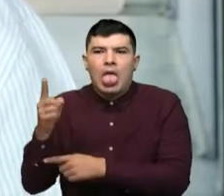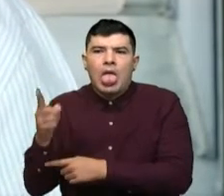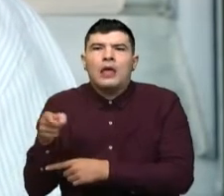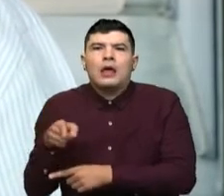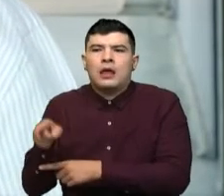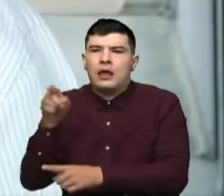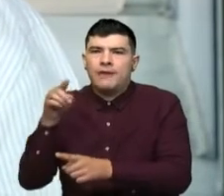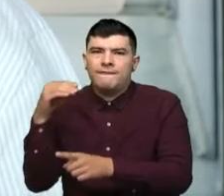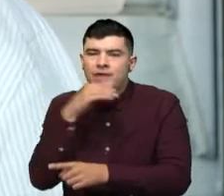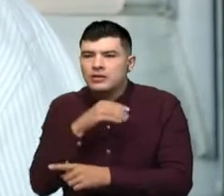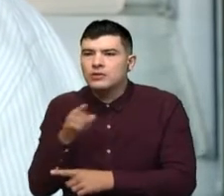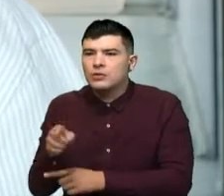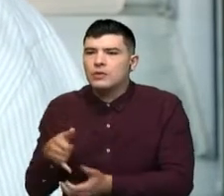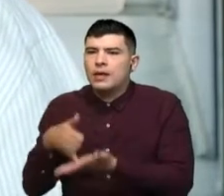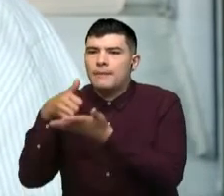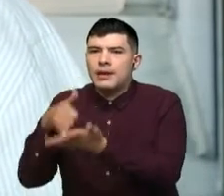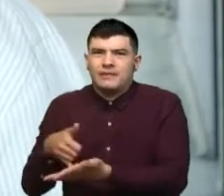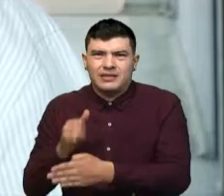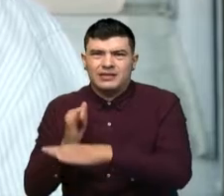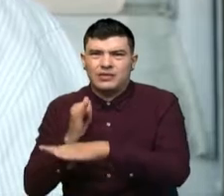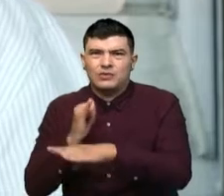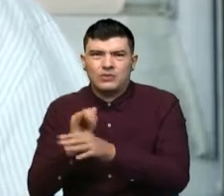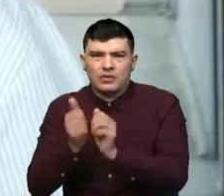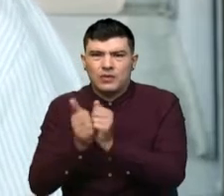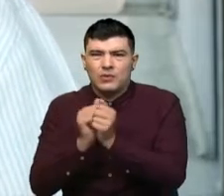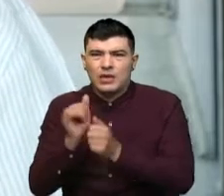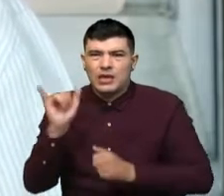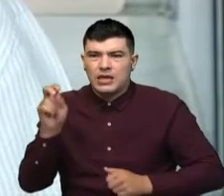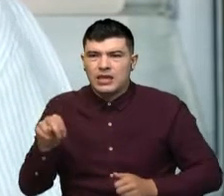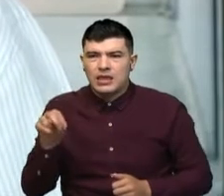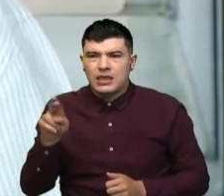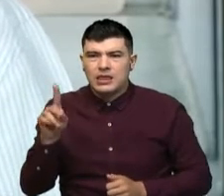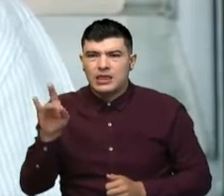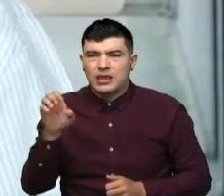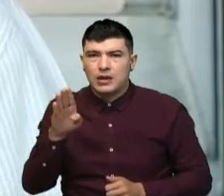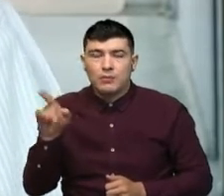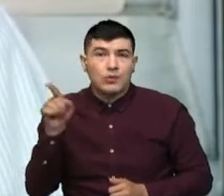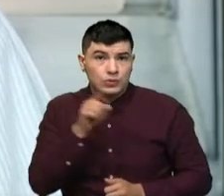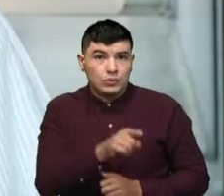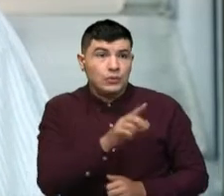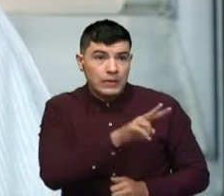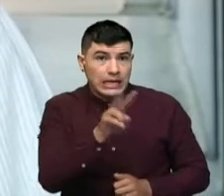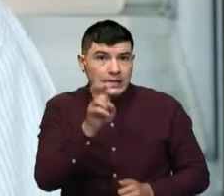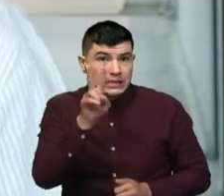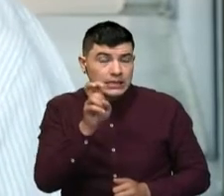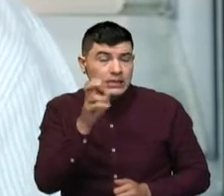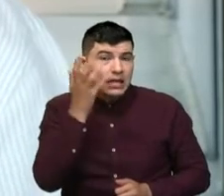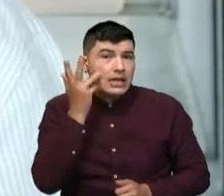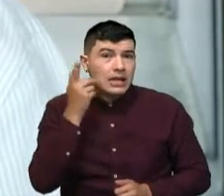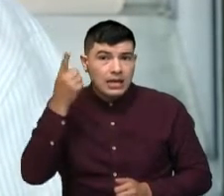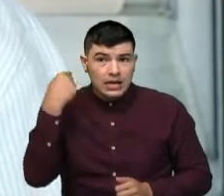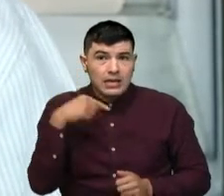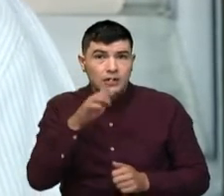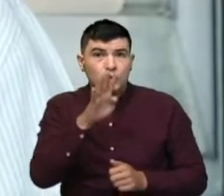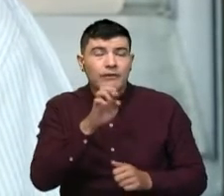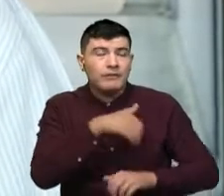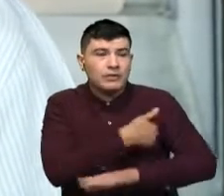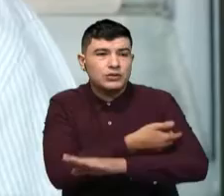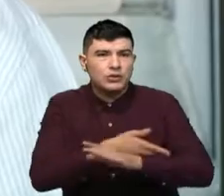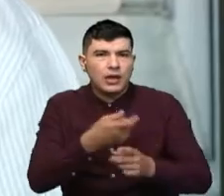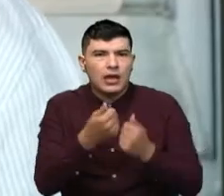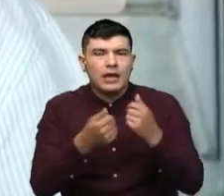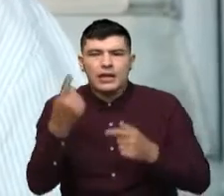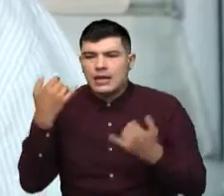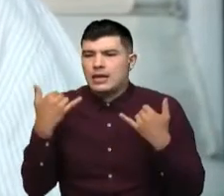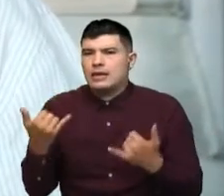valen lo premian con un contrato en el instituto deporte inder va ganando primero por 27 y asia 2018 por 9 millones de pesos y en